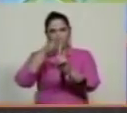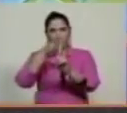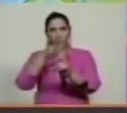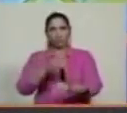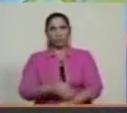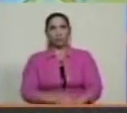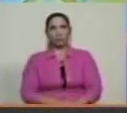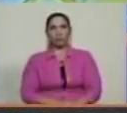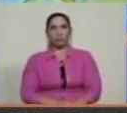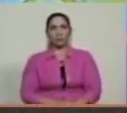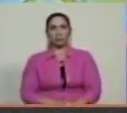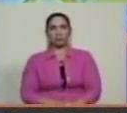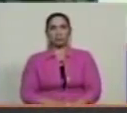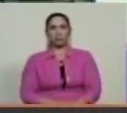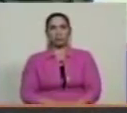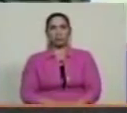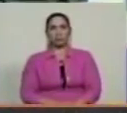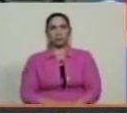en ser.